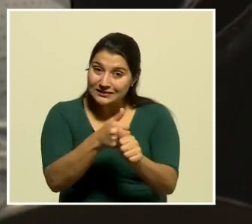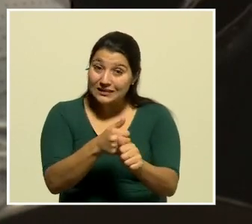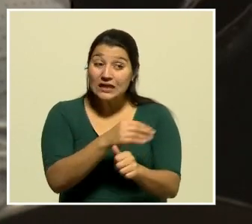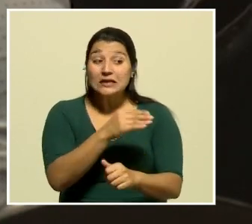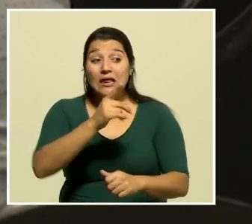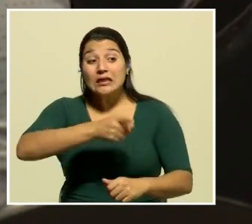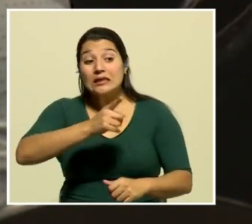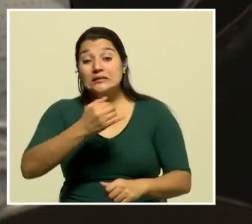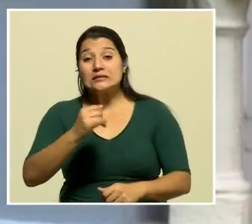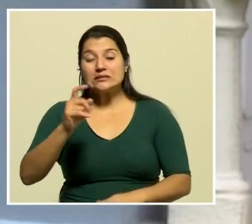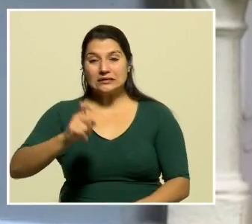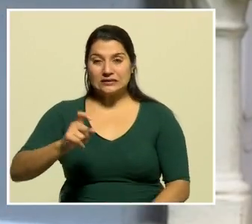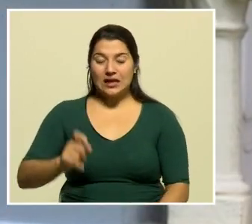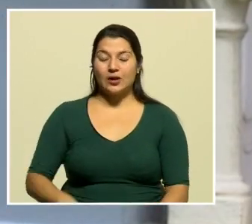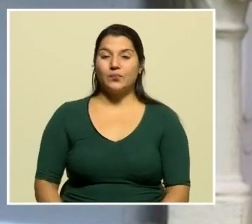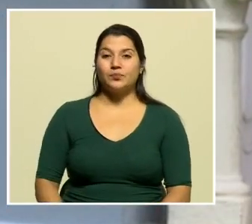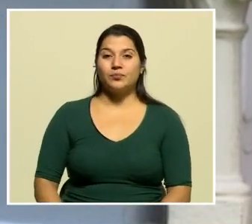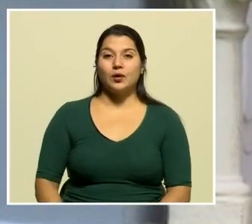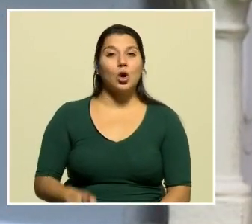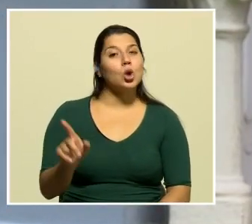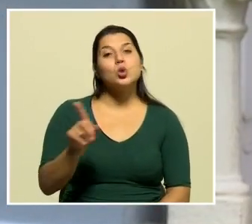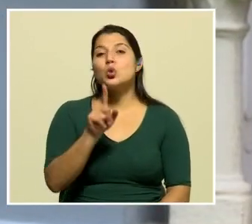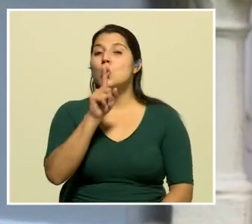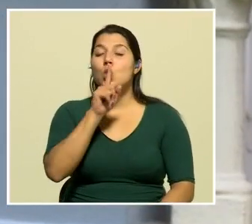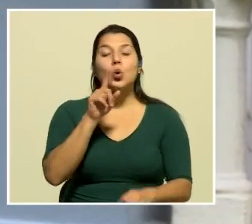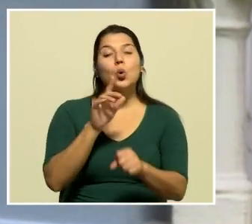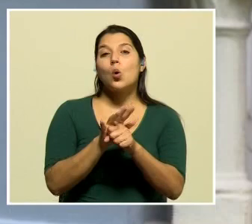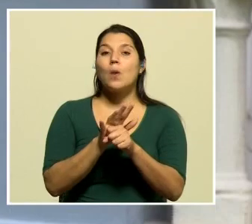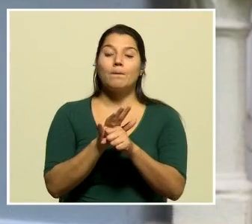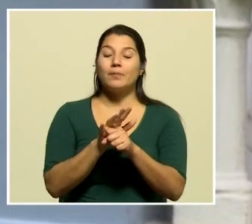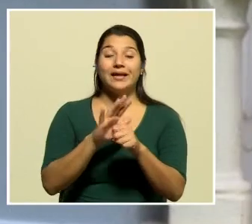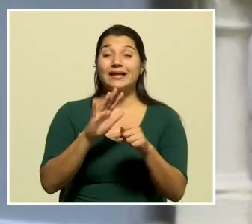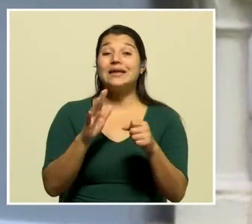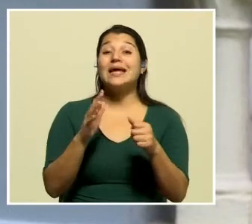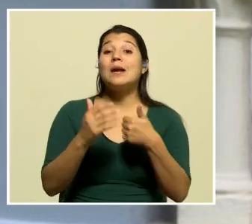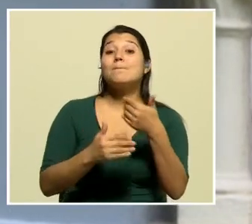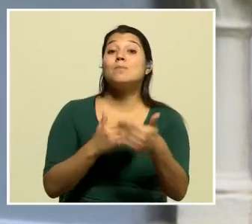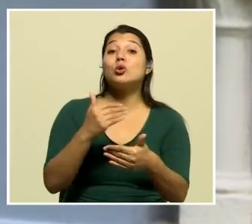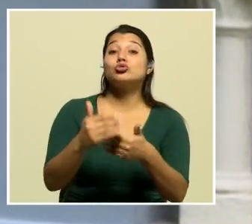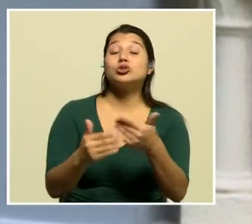de ser necesario. Incumplimiento del